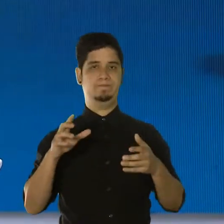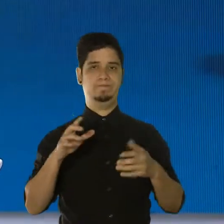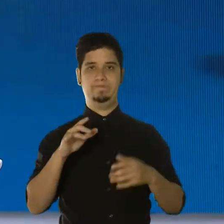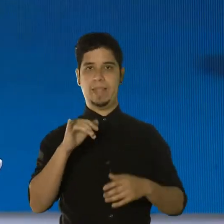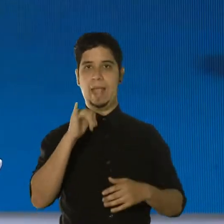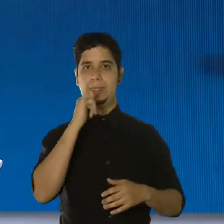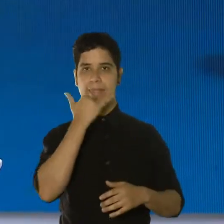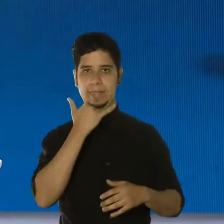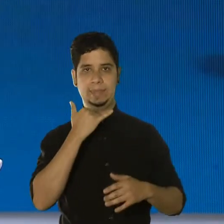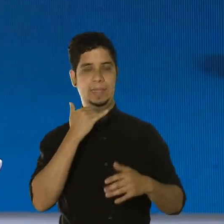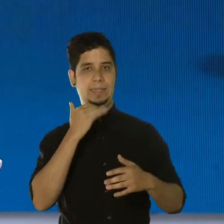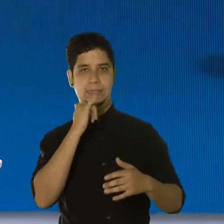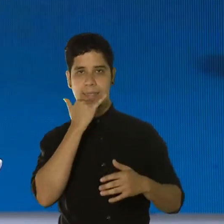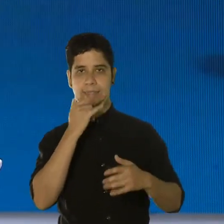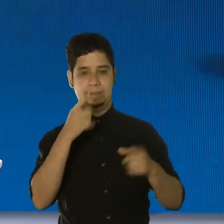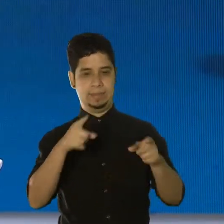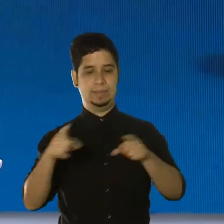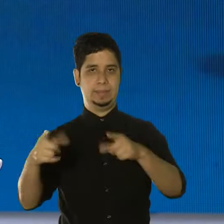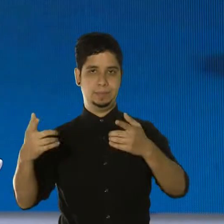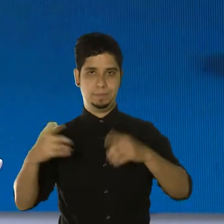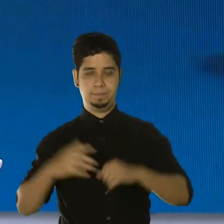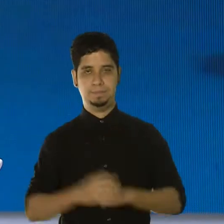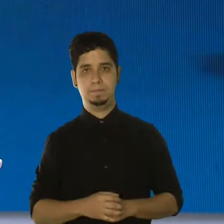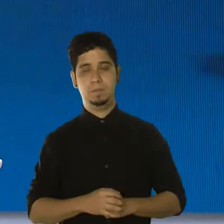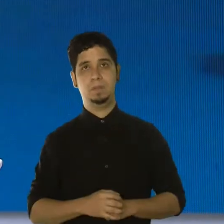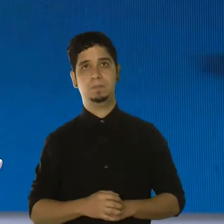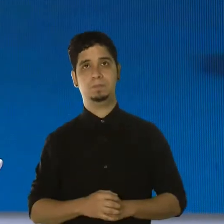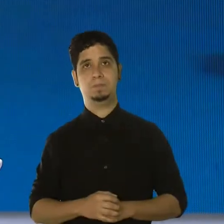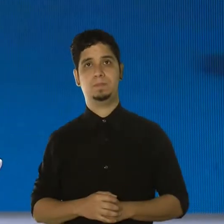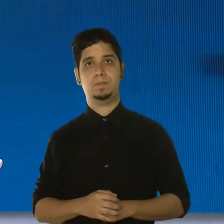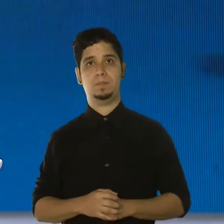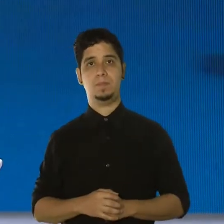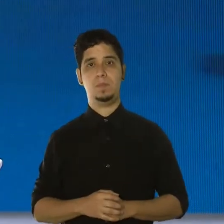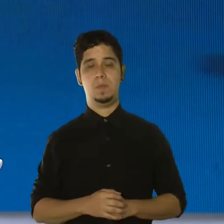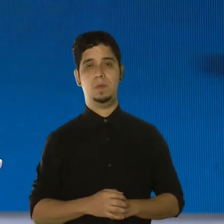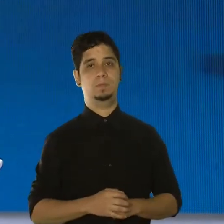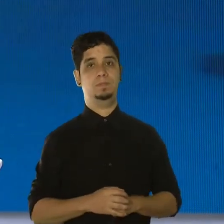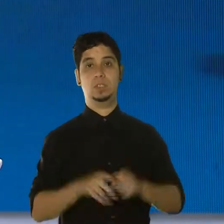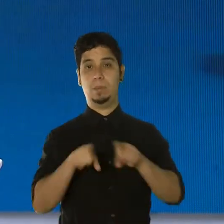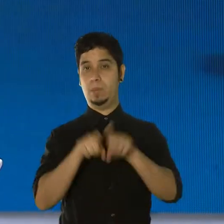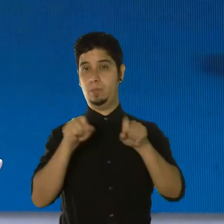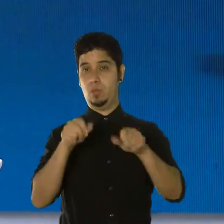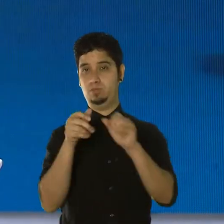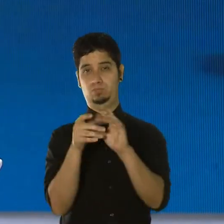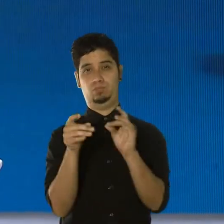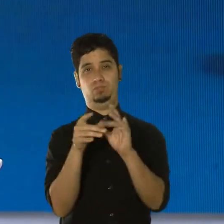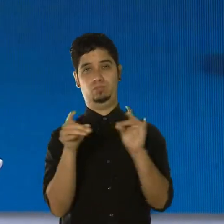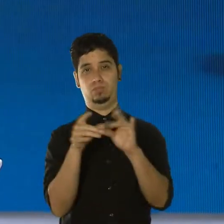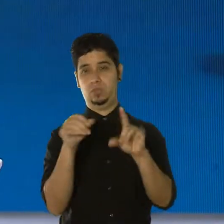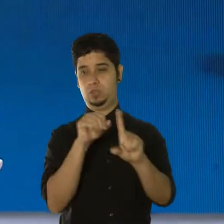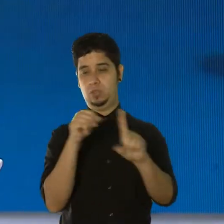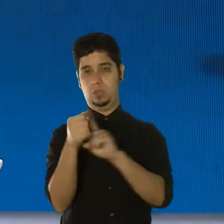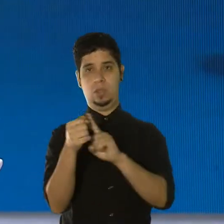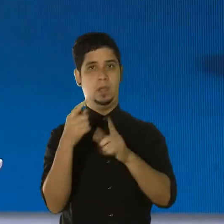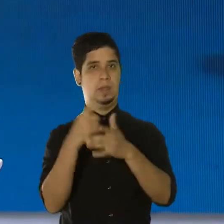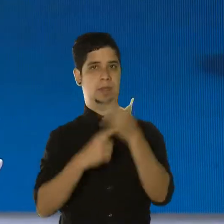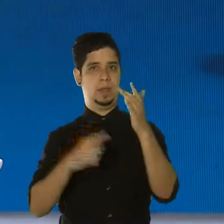extremo tal de que yo le puedo señalar de casos donde hubo